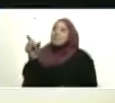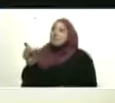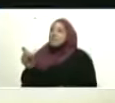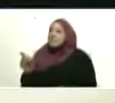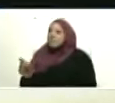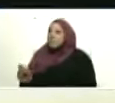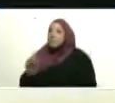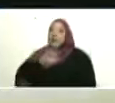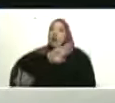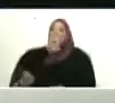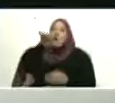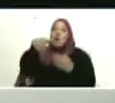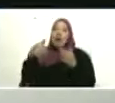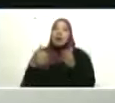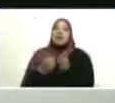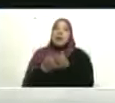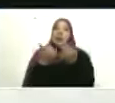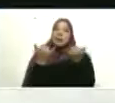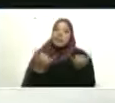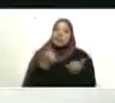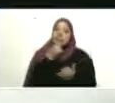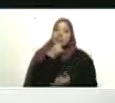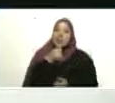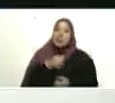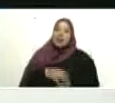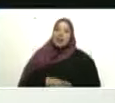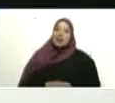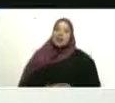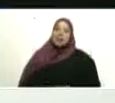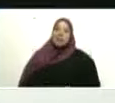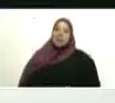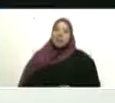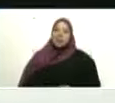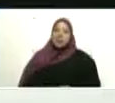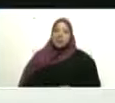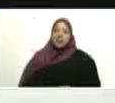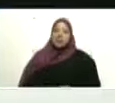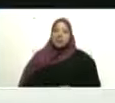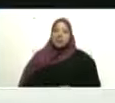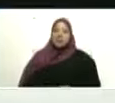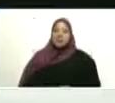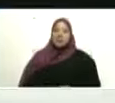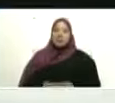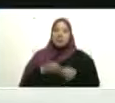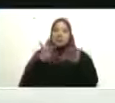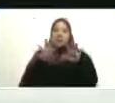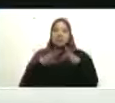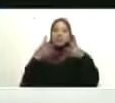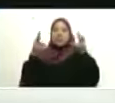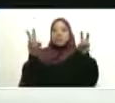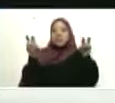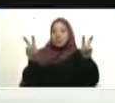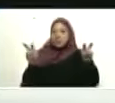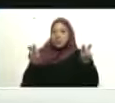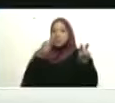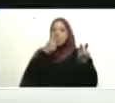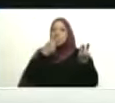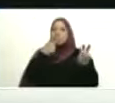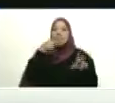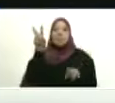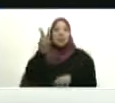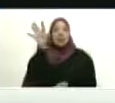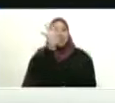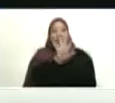lo decidió el pueblo el 3 de diciembre. El nuevo mapa. Es una belleza. Es una